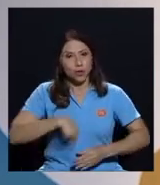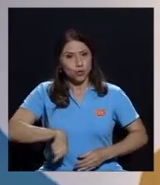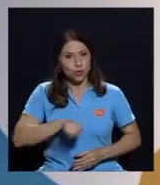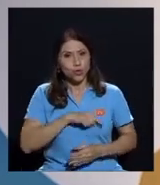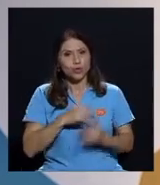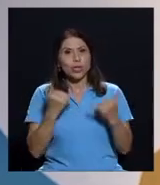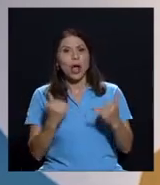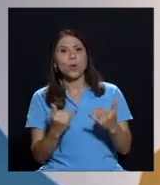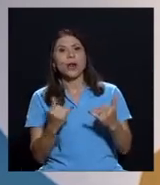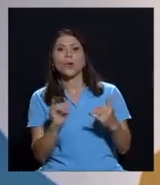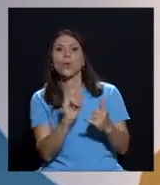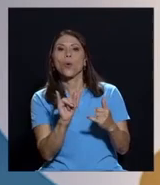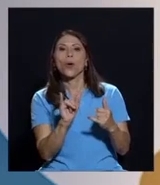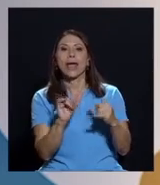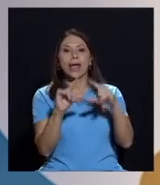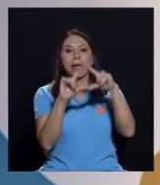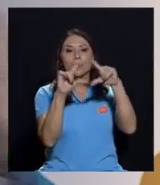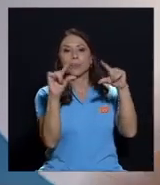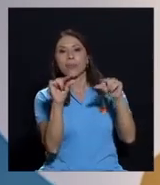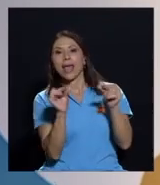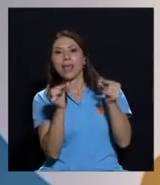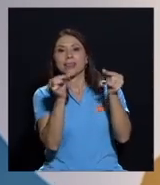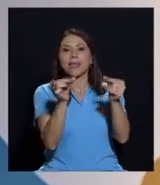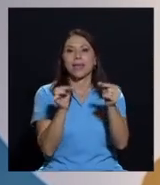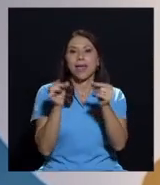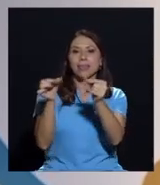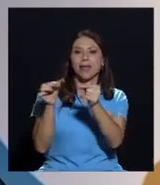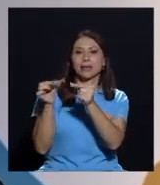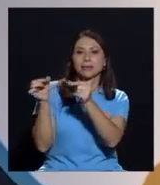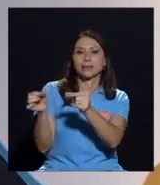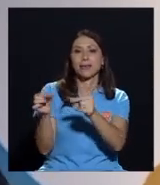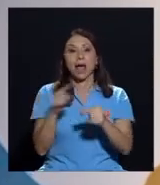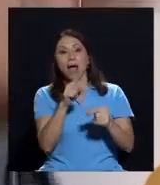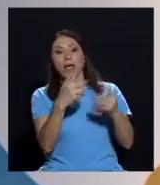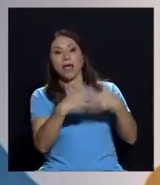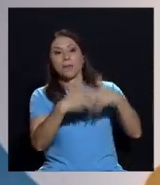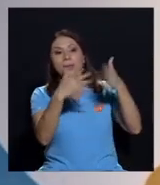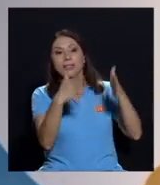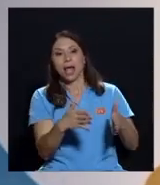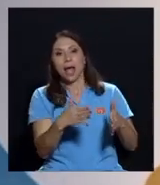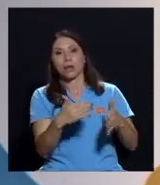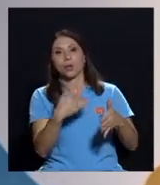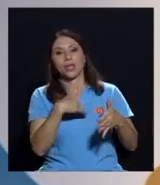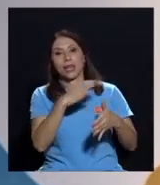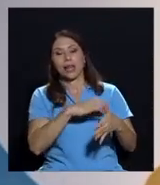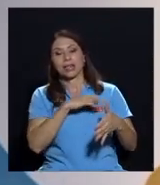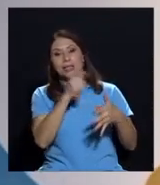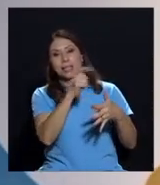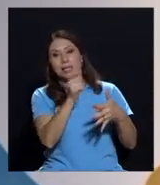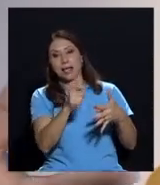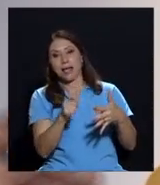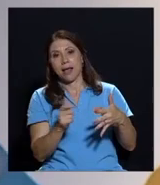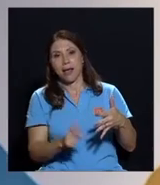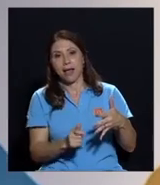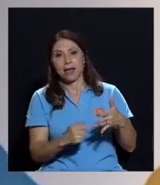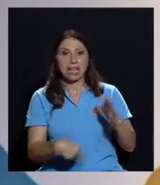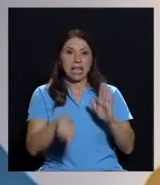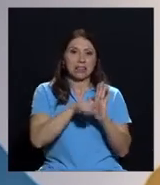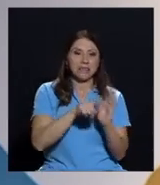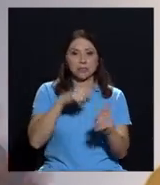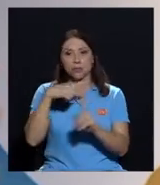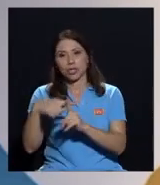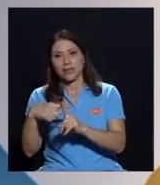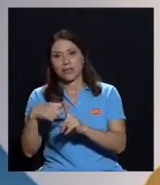etiquetar entonces ya si alguien es empresario es alguien que características negativas y positivas